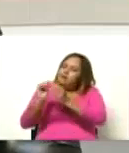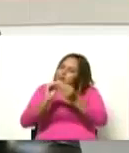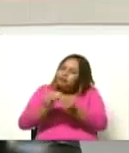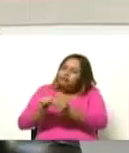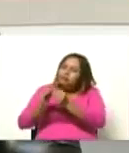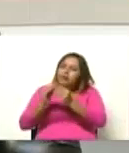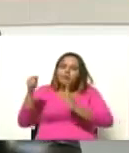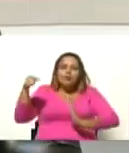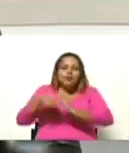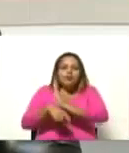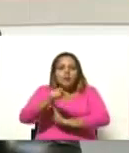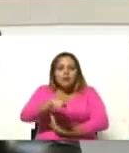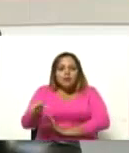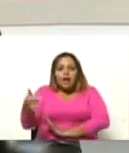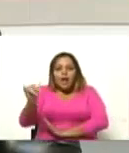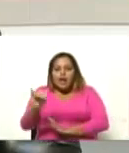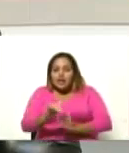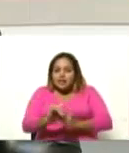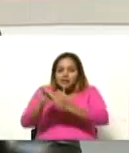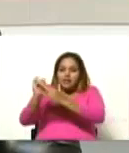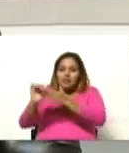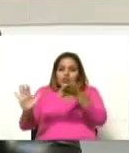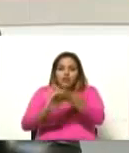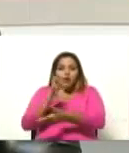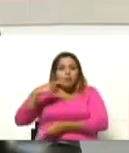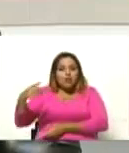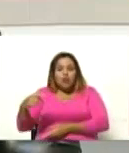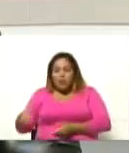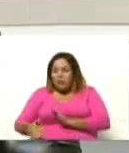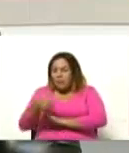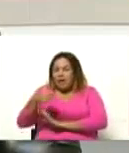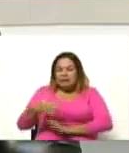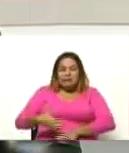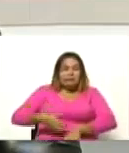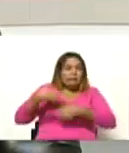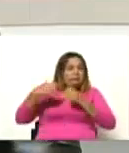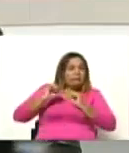profundo para aquellos que están encabezando el ranking de los políticos más odiados de Venezuela.